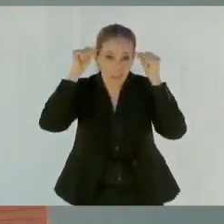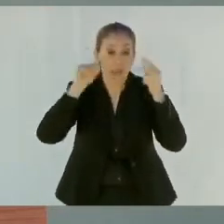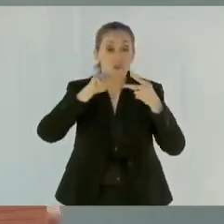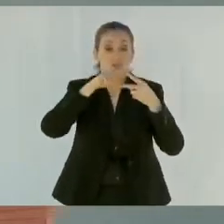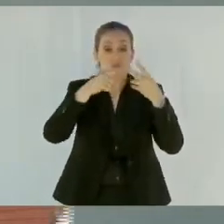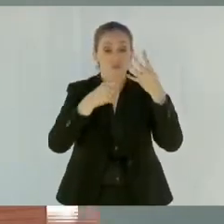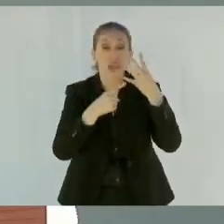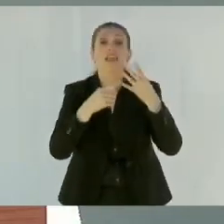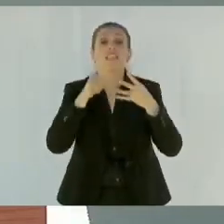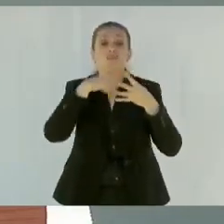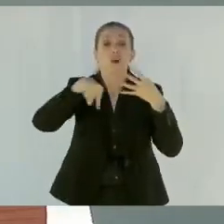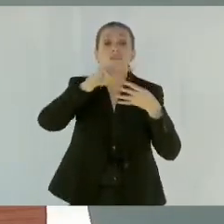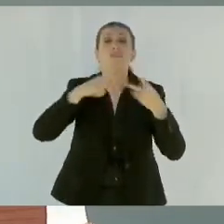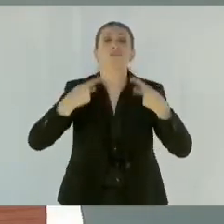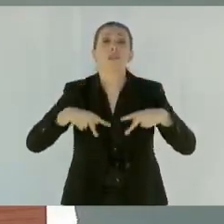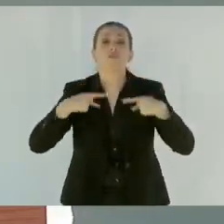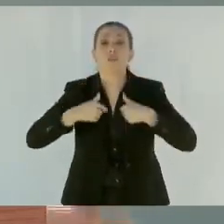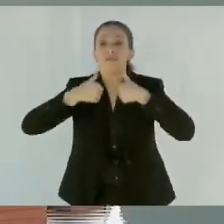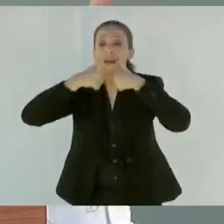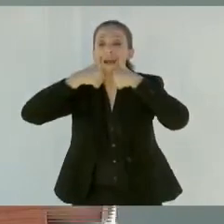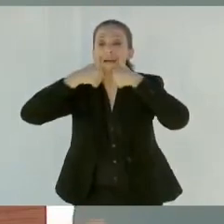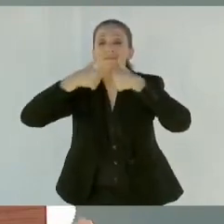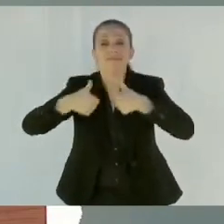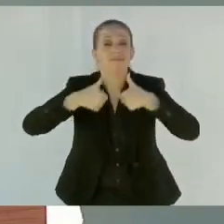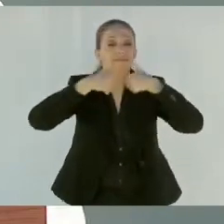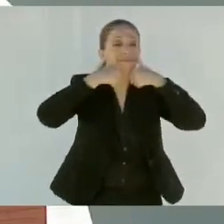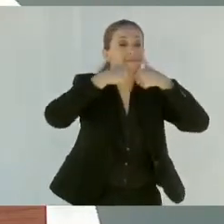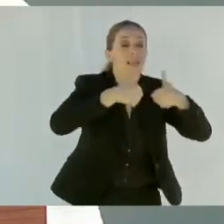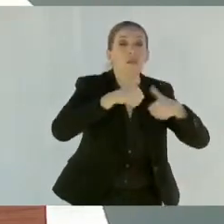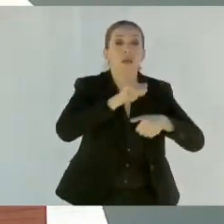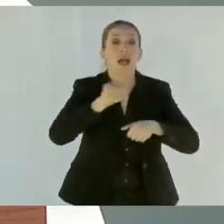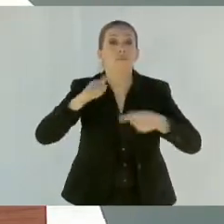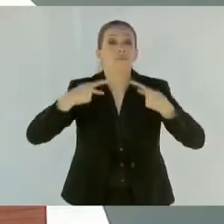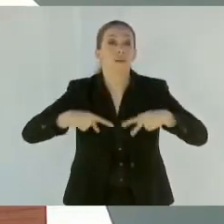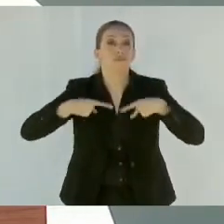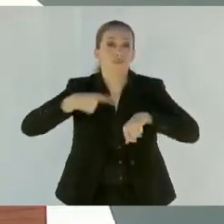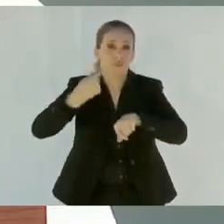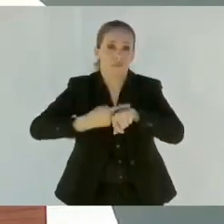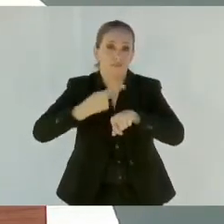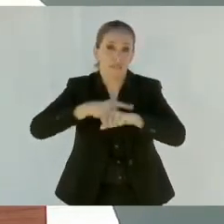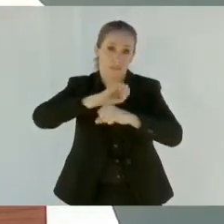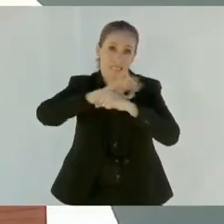se termine con ellos, que se les proteja,